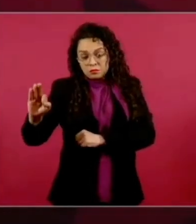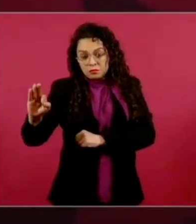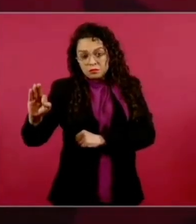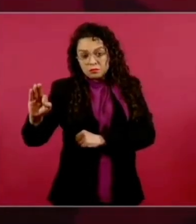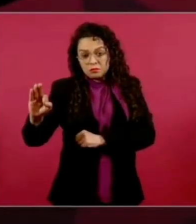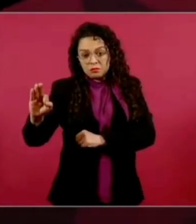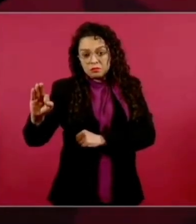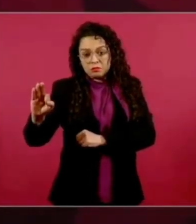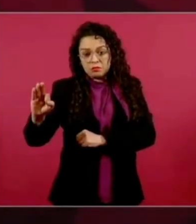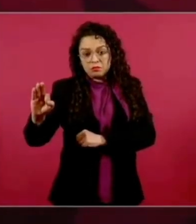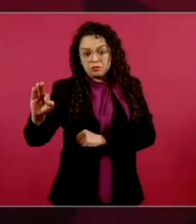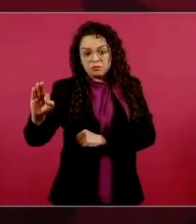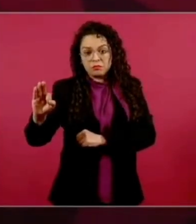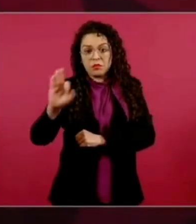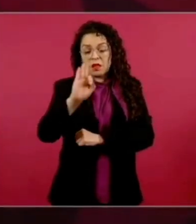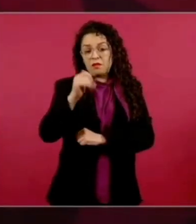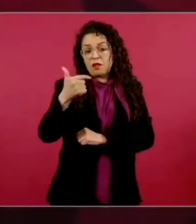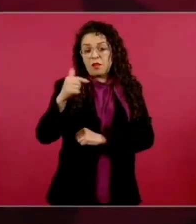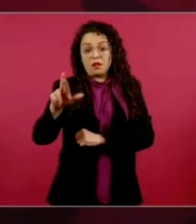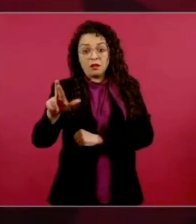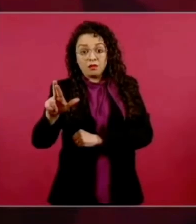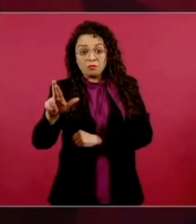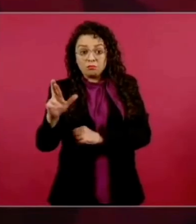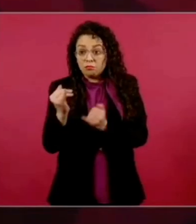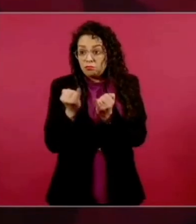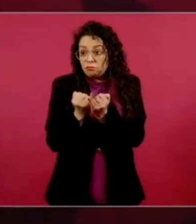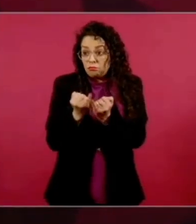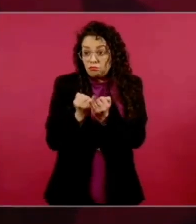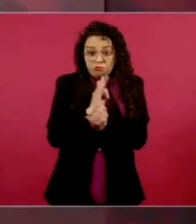o en la Fiscalía General de la República.